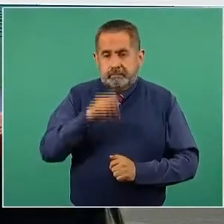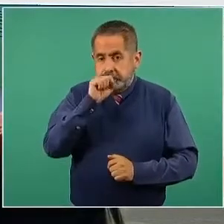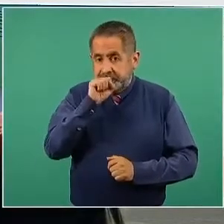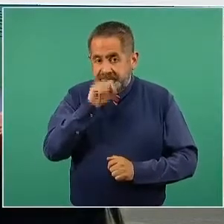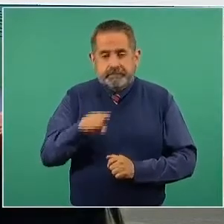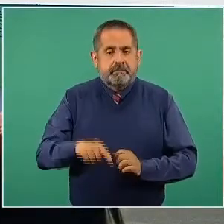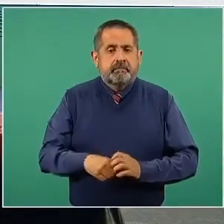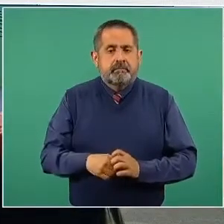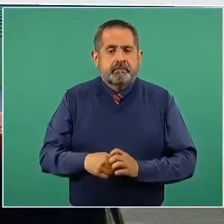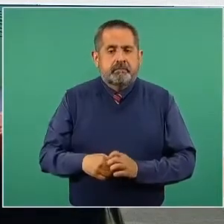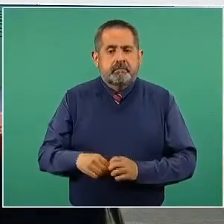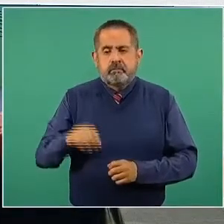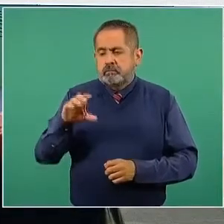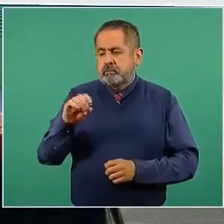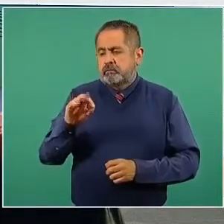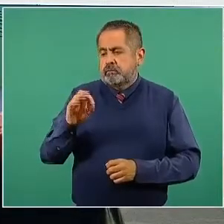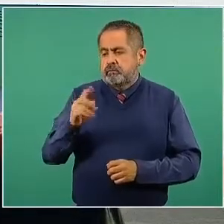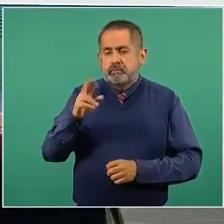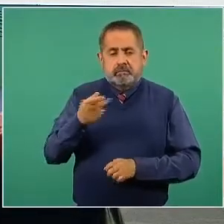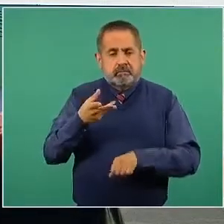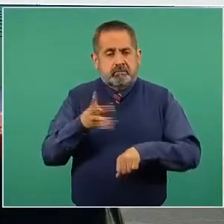También COFEPRIS liberó